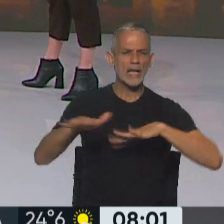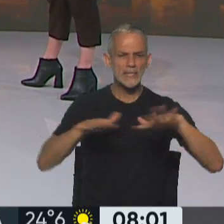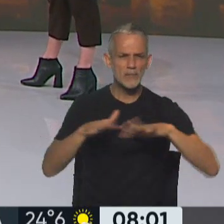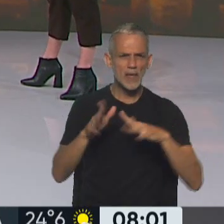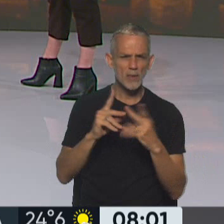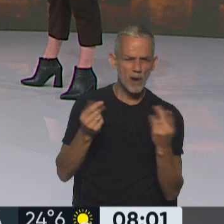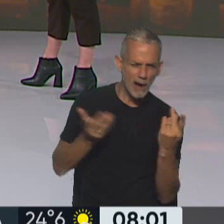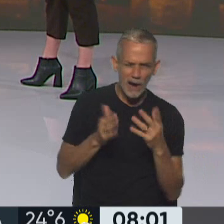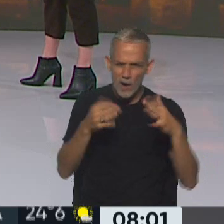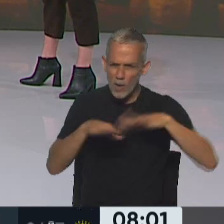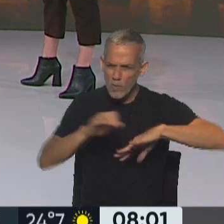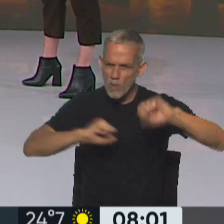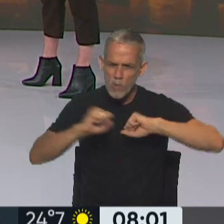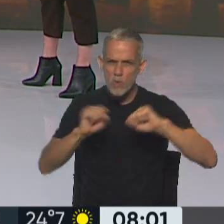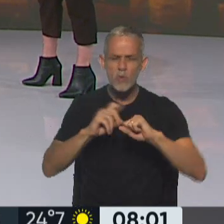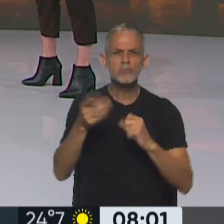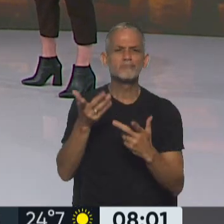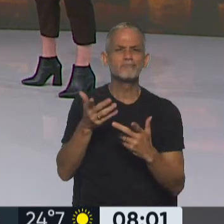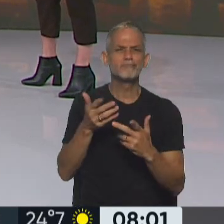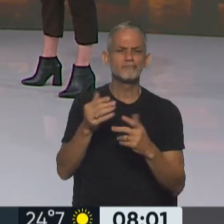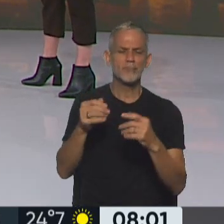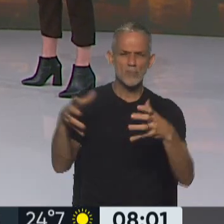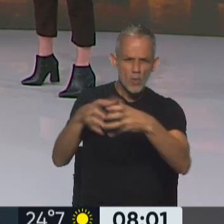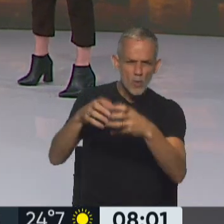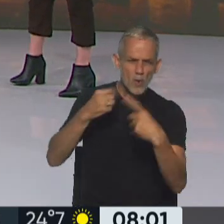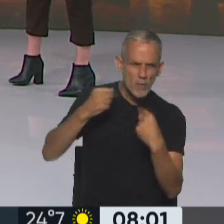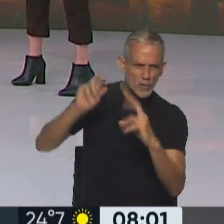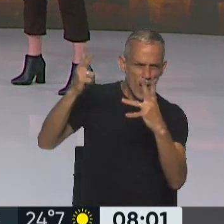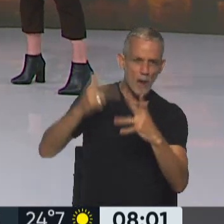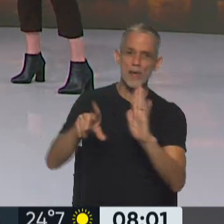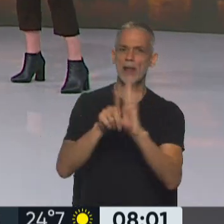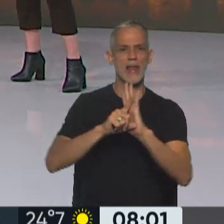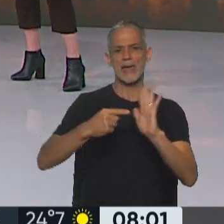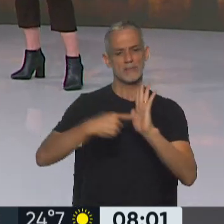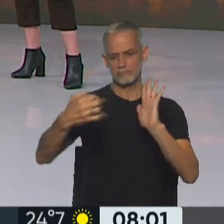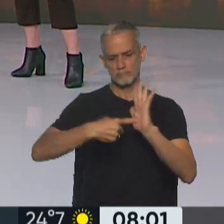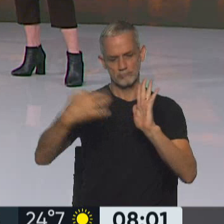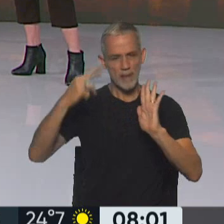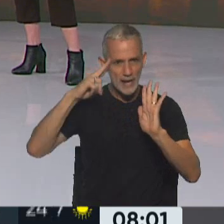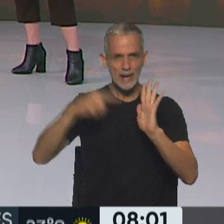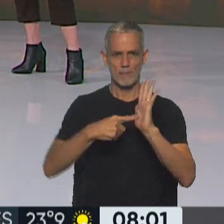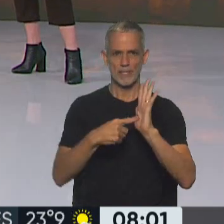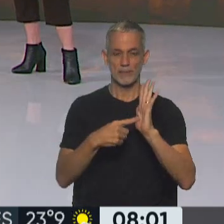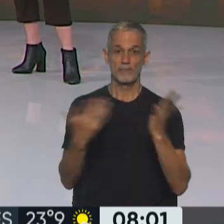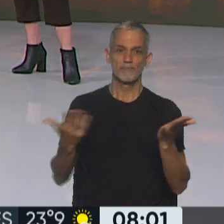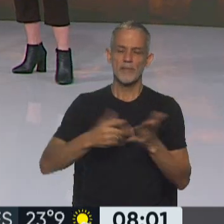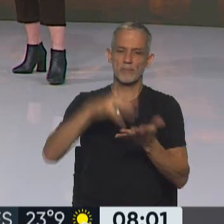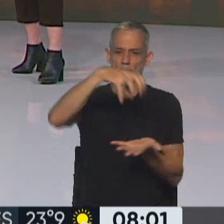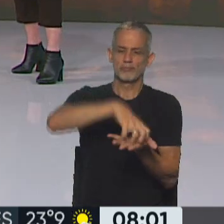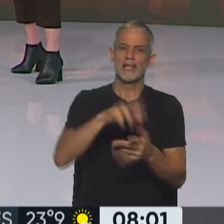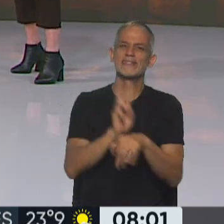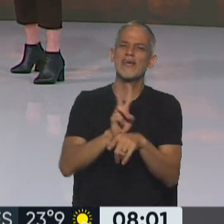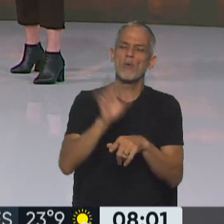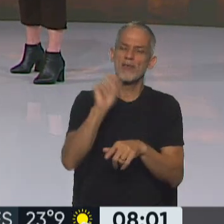infiltración y Sabotaje de las fuerzas hostiles de acuerdo con la ley esto lo dice Bueno la principal el principal órgano de seguridad